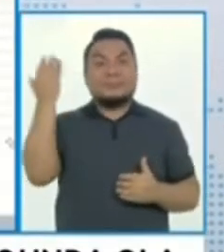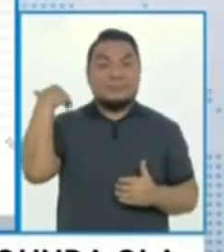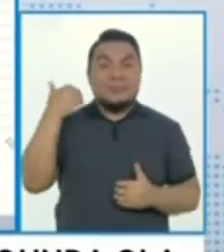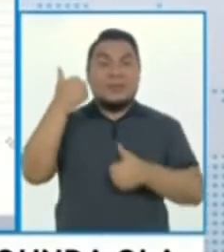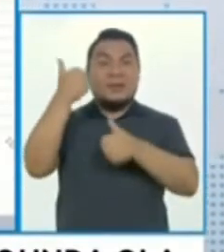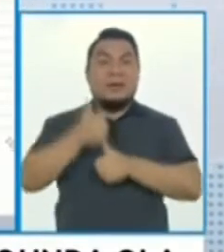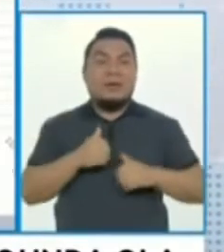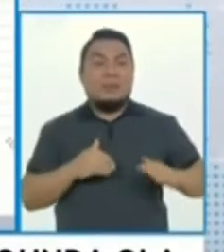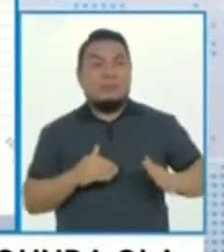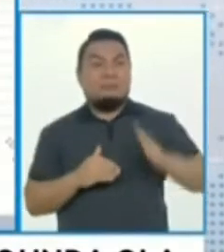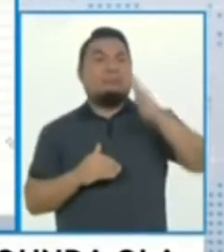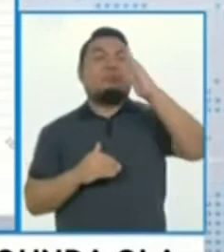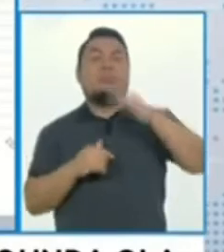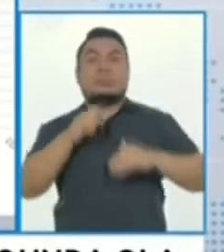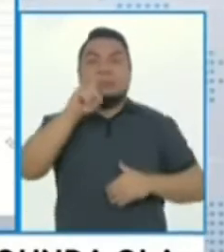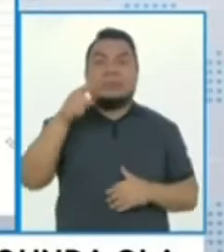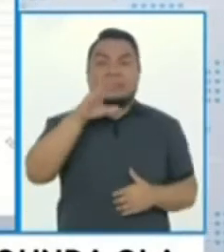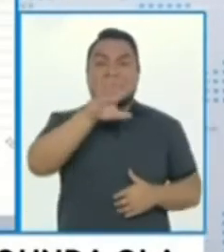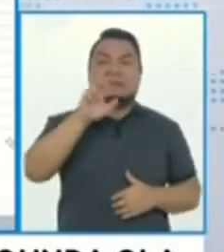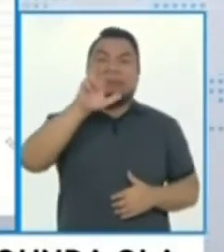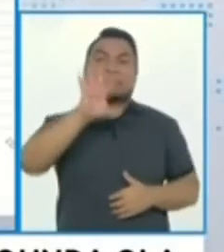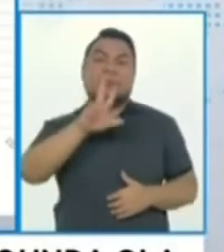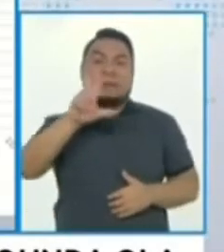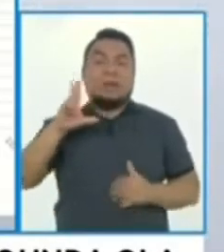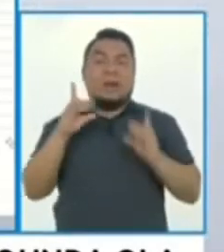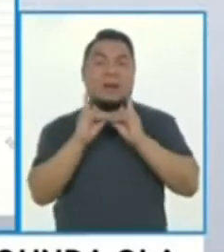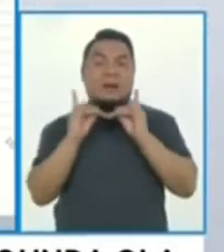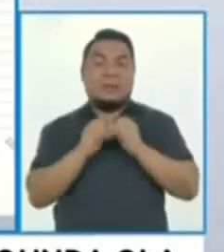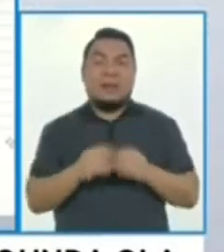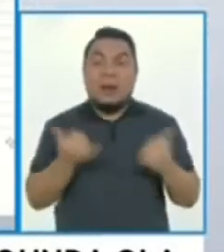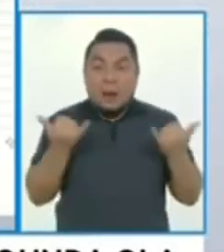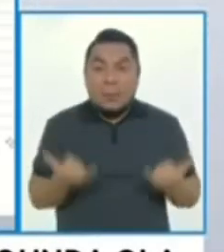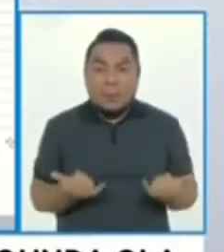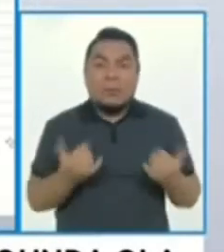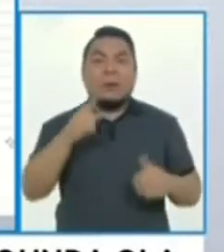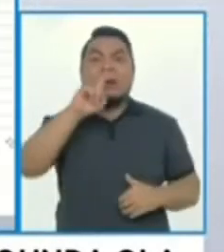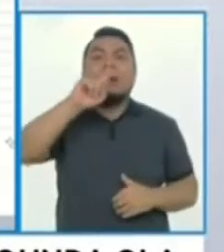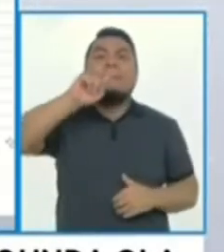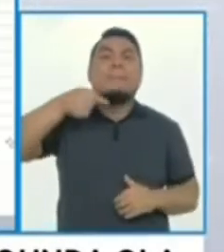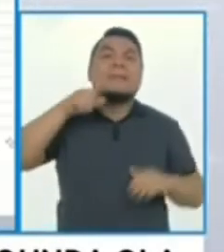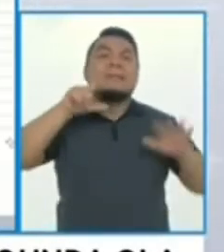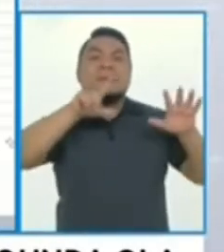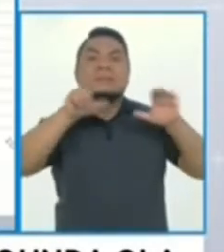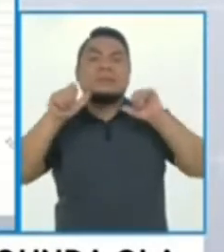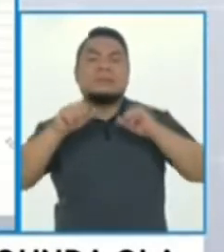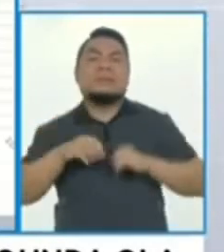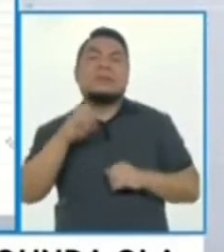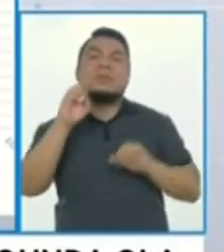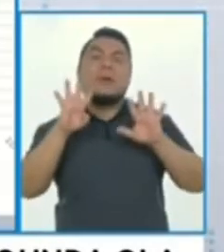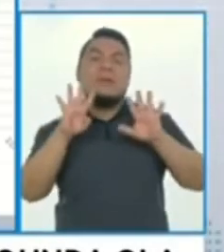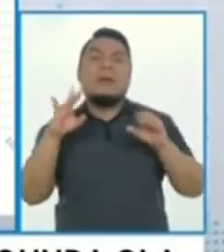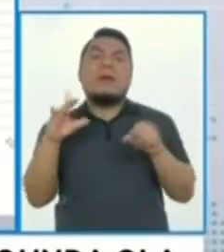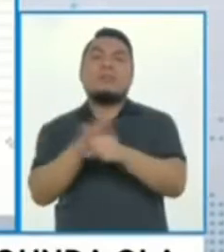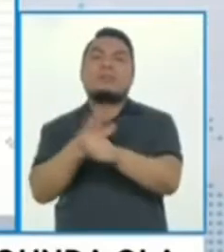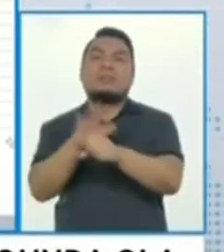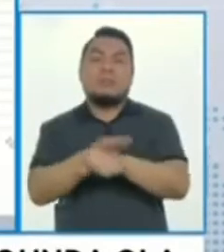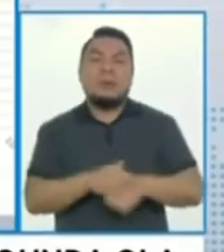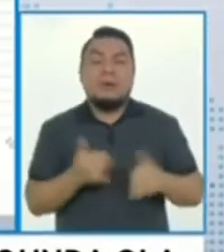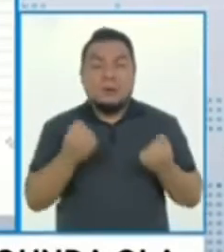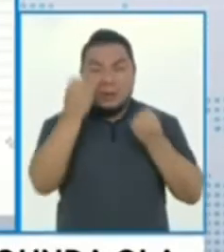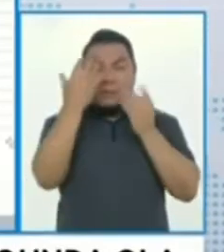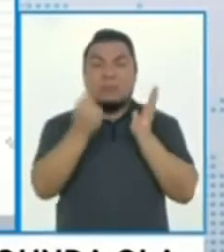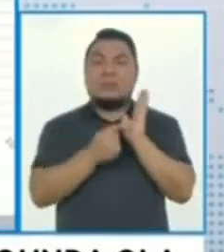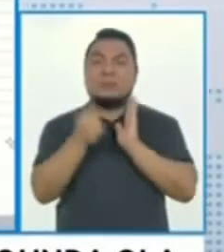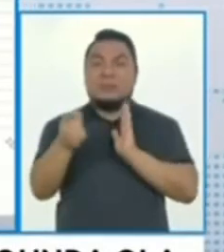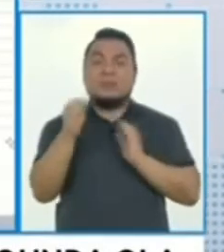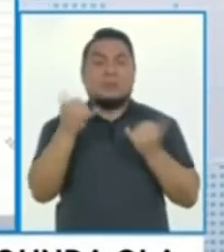llegamos a 1.553 camas y al día de hoy ya tenemos 1.709 camas ocupadas. Con la última actualización de su